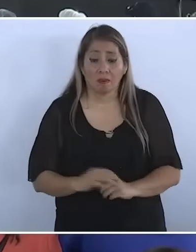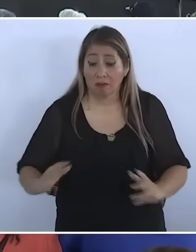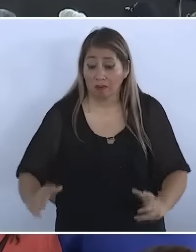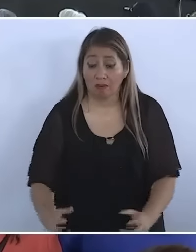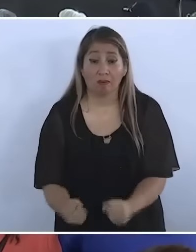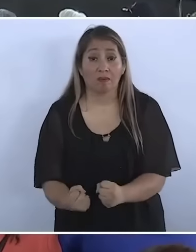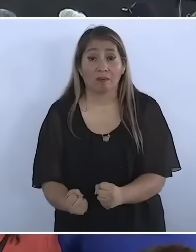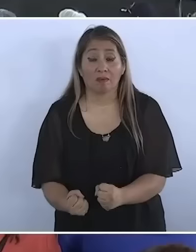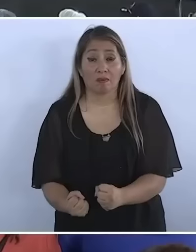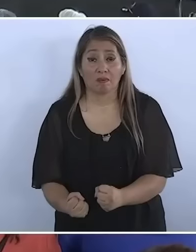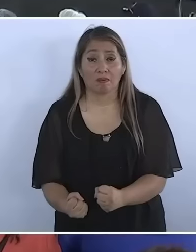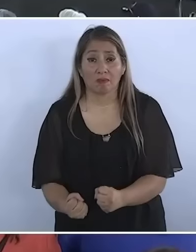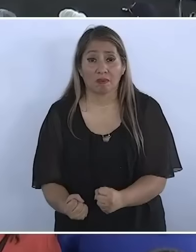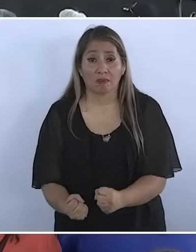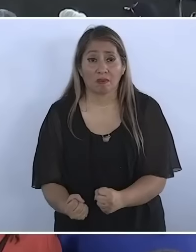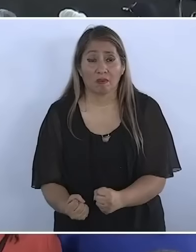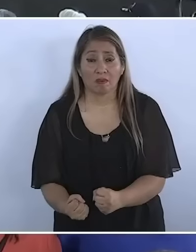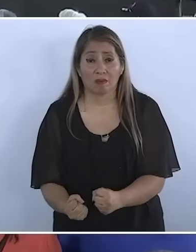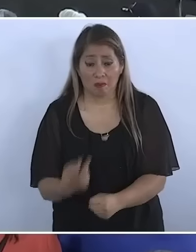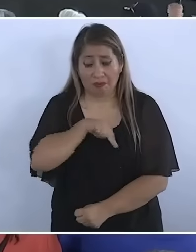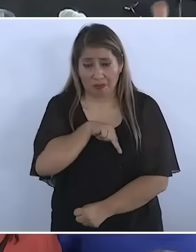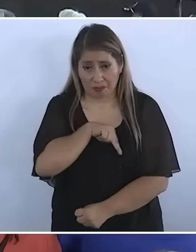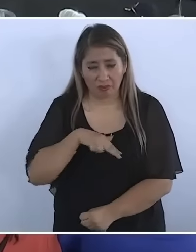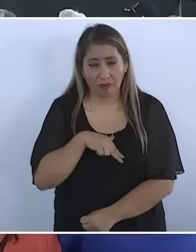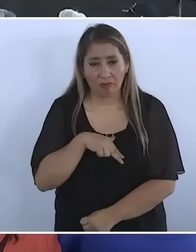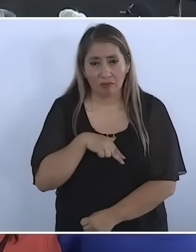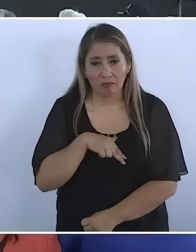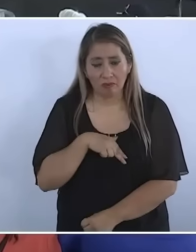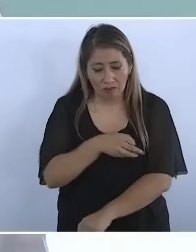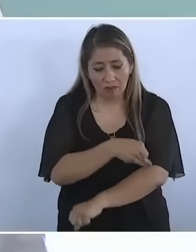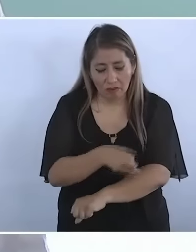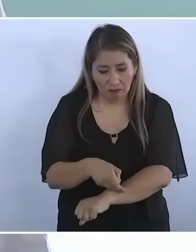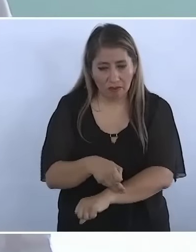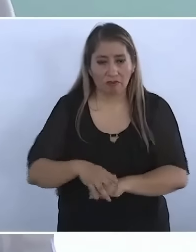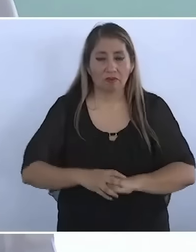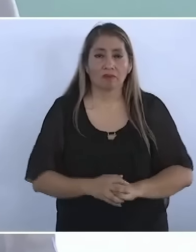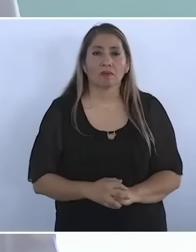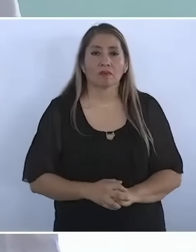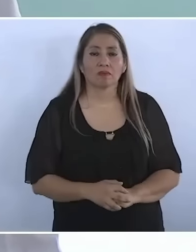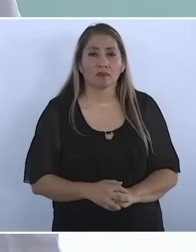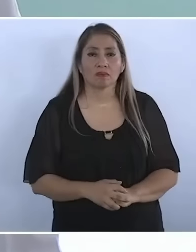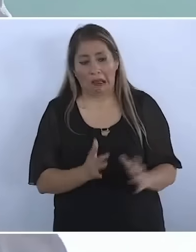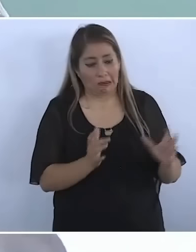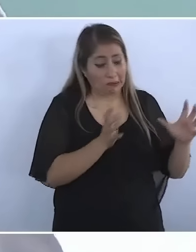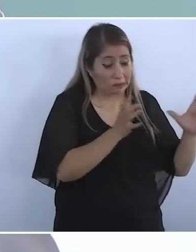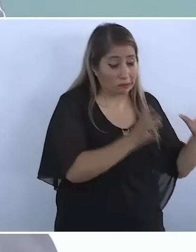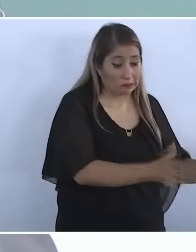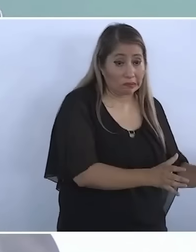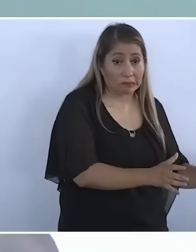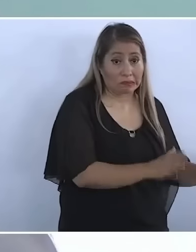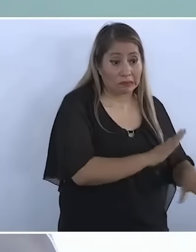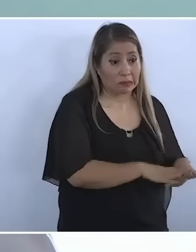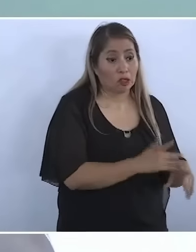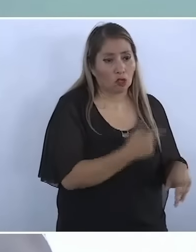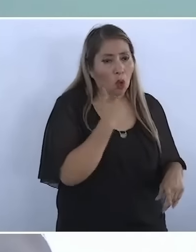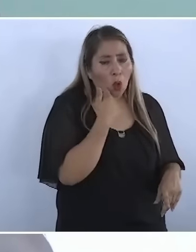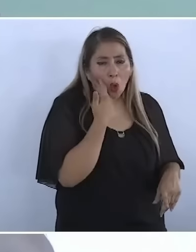rescate de nuestros familiares. La mayoría decía,